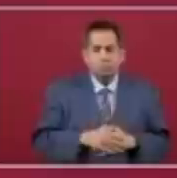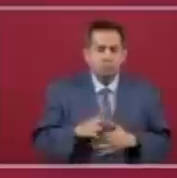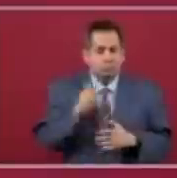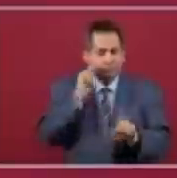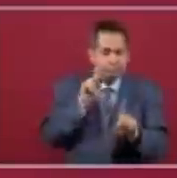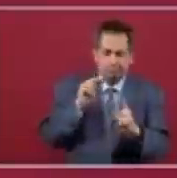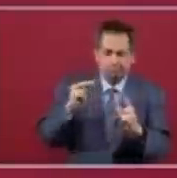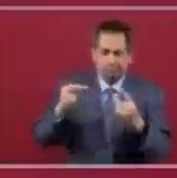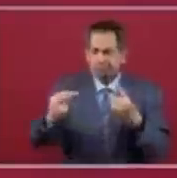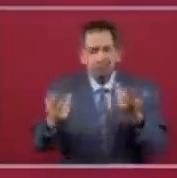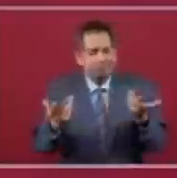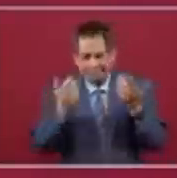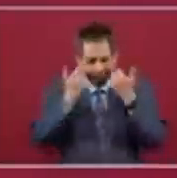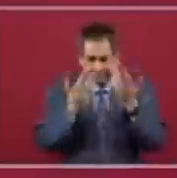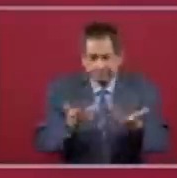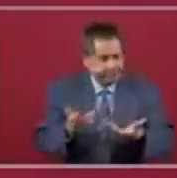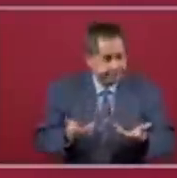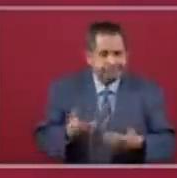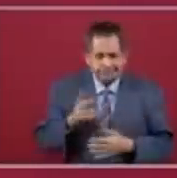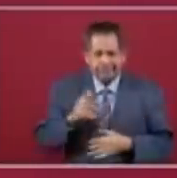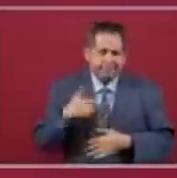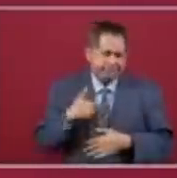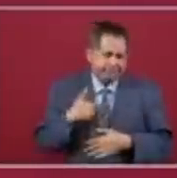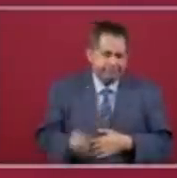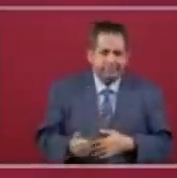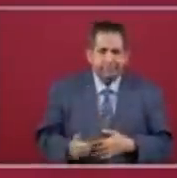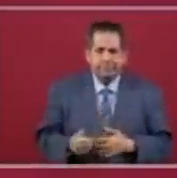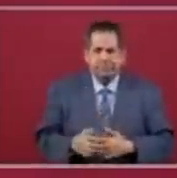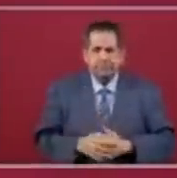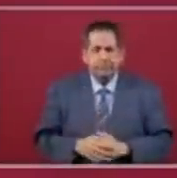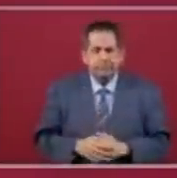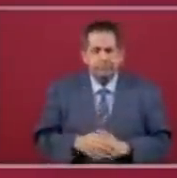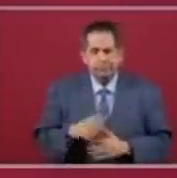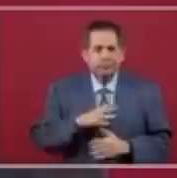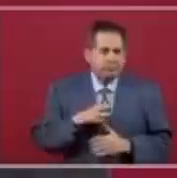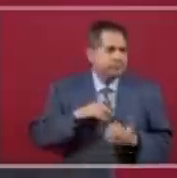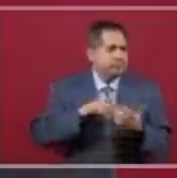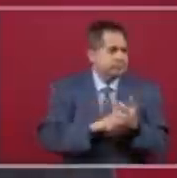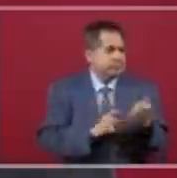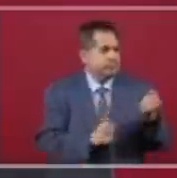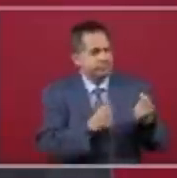ver. Yo entiendo que existe